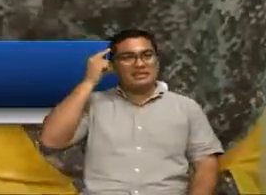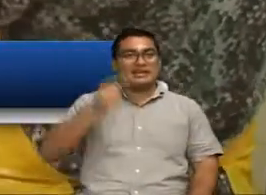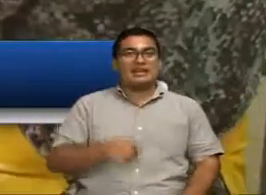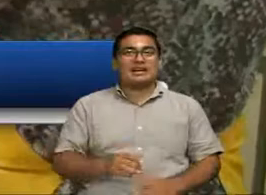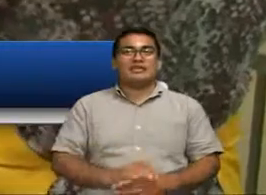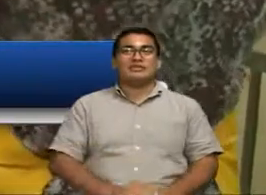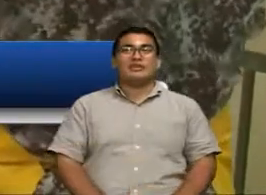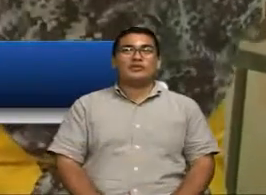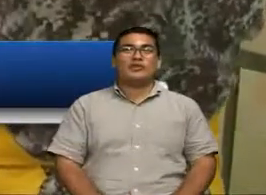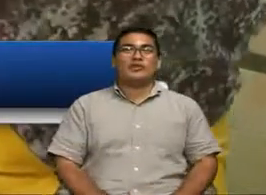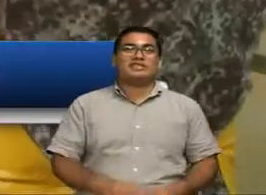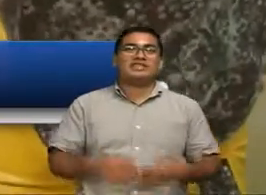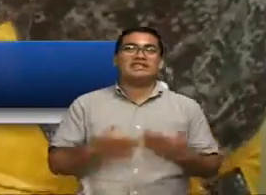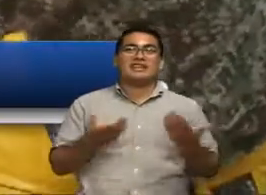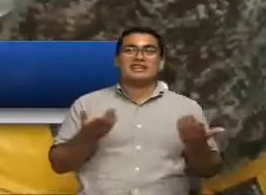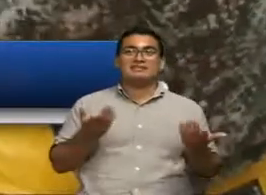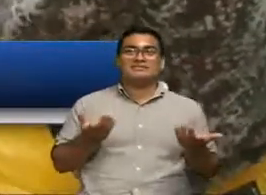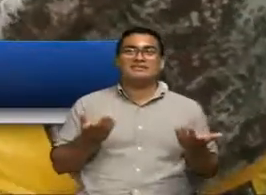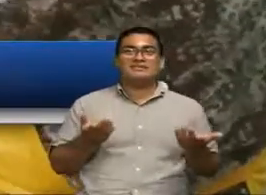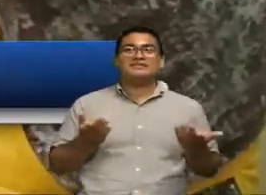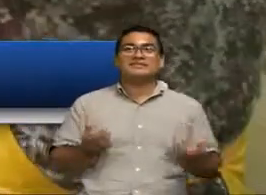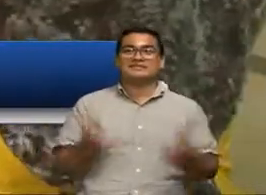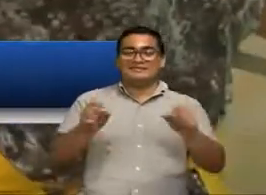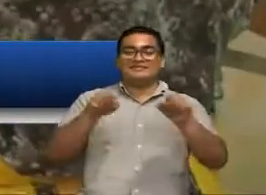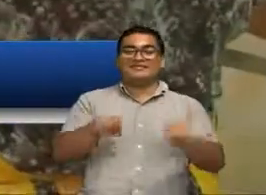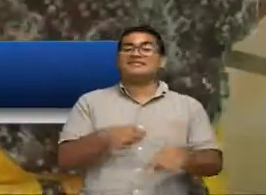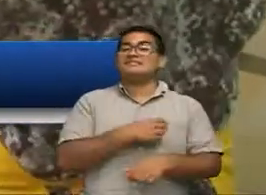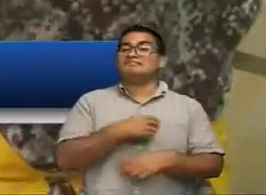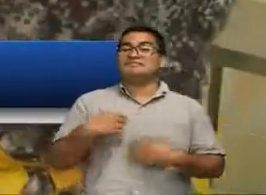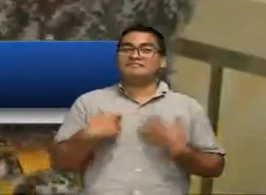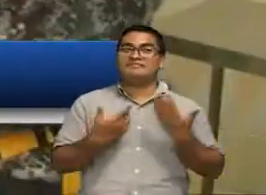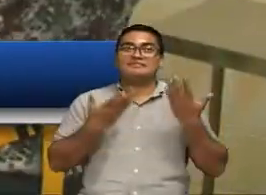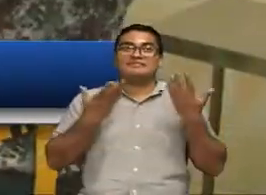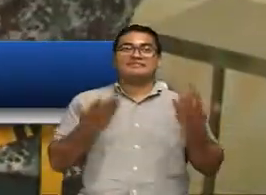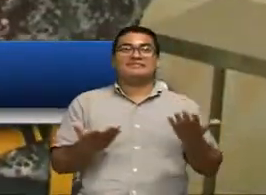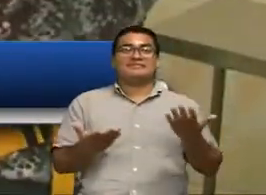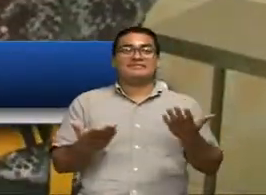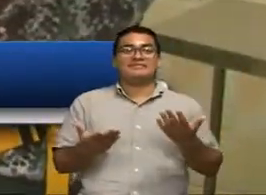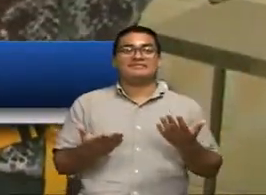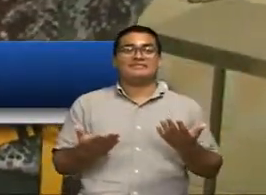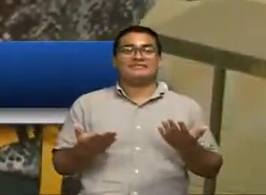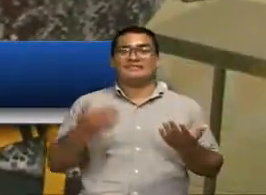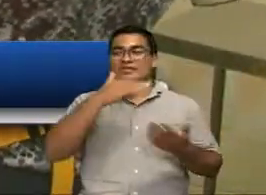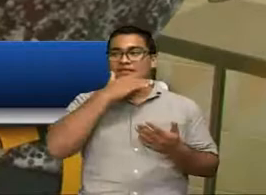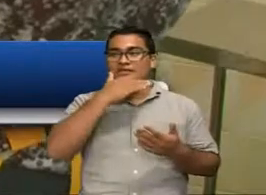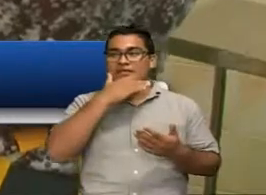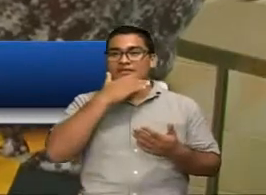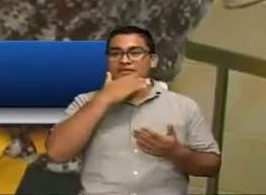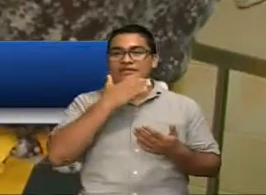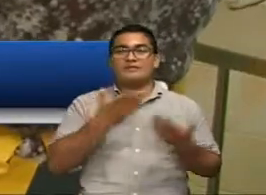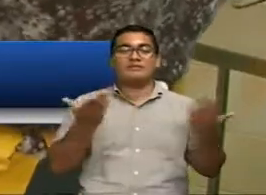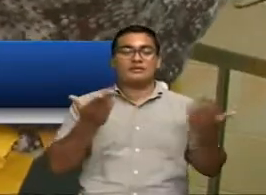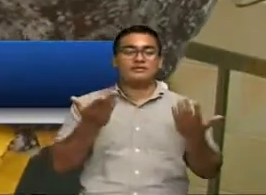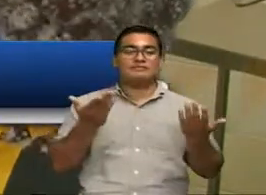favorito de una mujer embarazada. Hasta el momento en que está en una dificultad como esta, porque este es un proceso